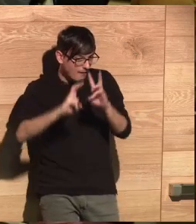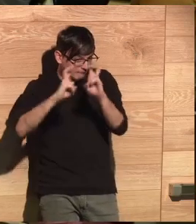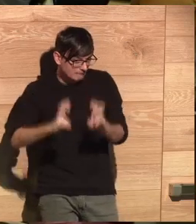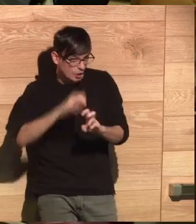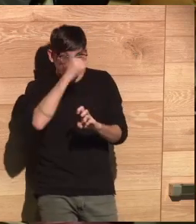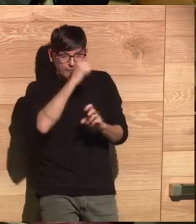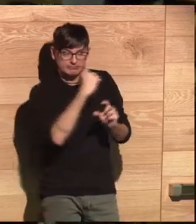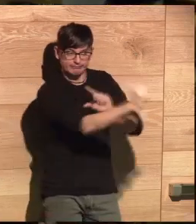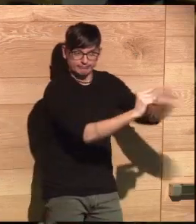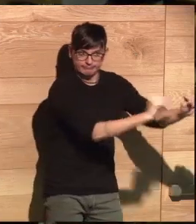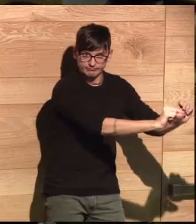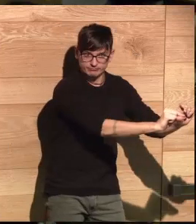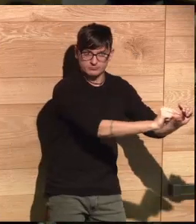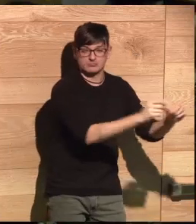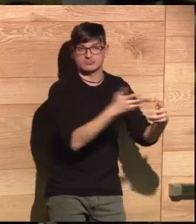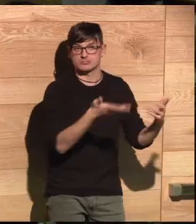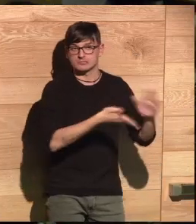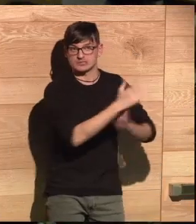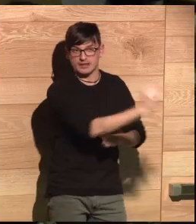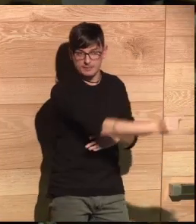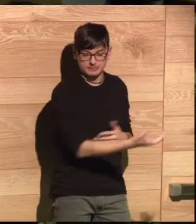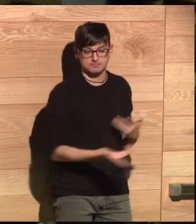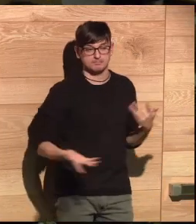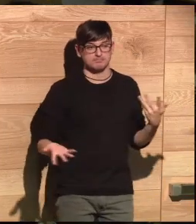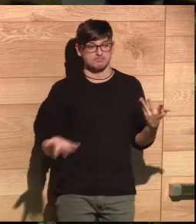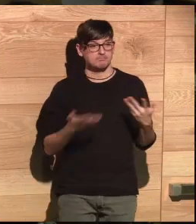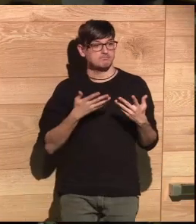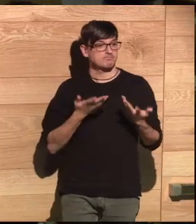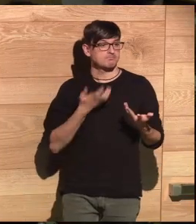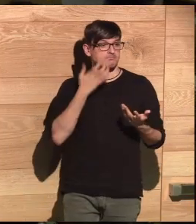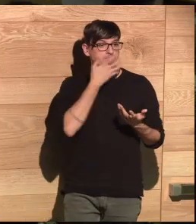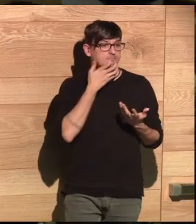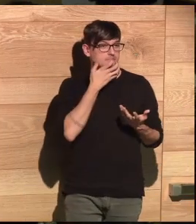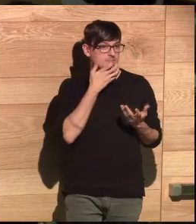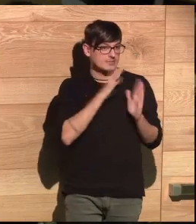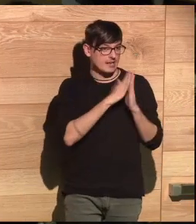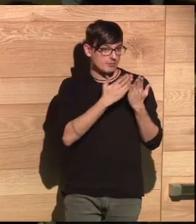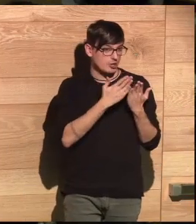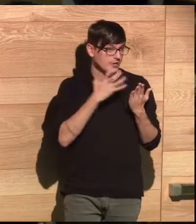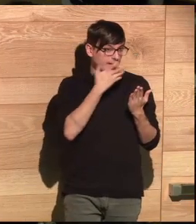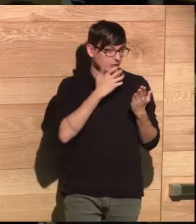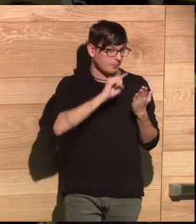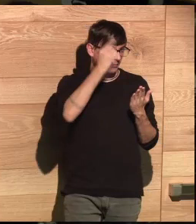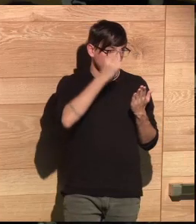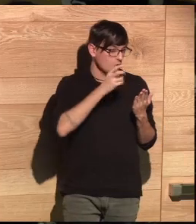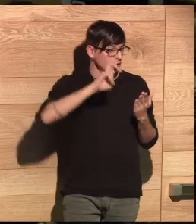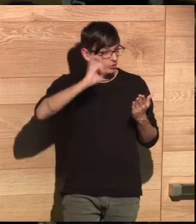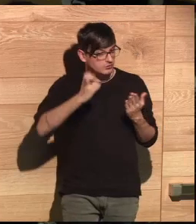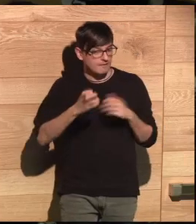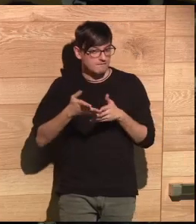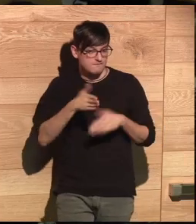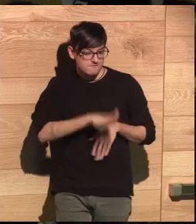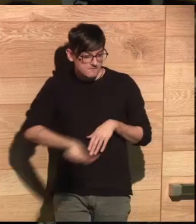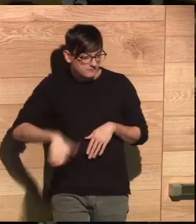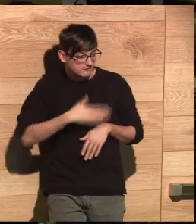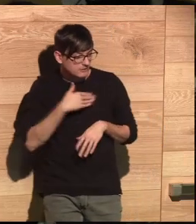a... Entonces, bueno, eso es el primer relato del libro y hay otros más cercanos. Queríamos que las niñas encontraran